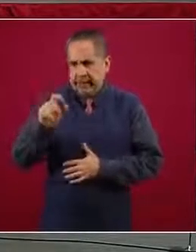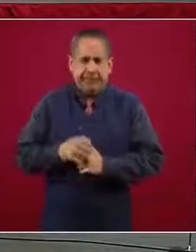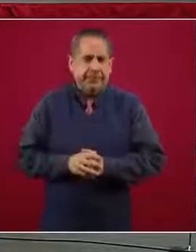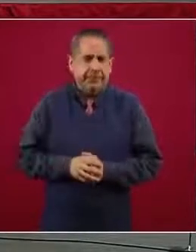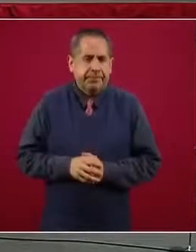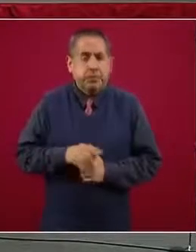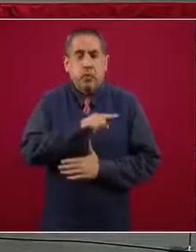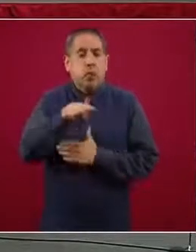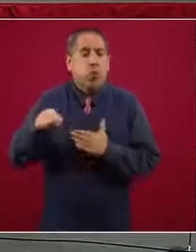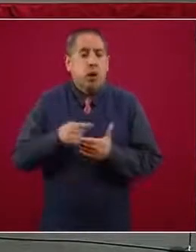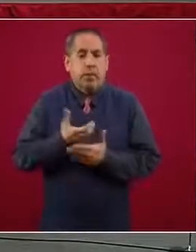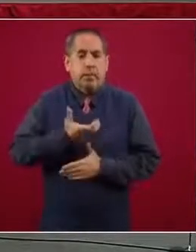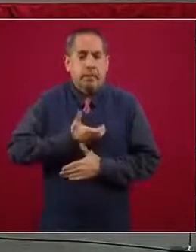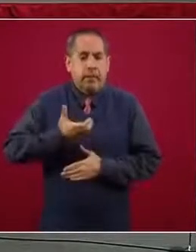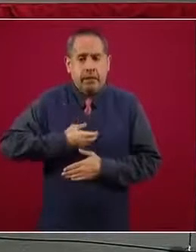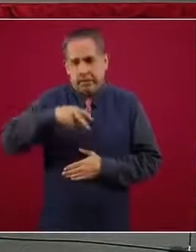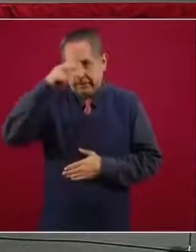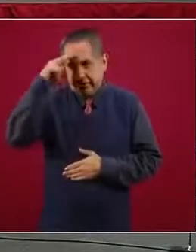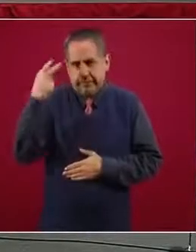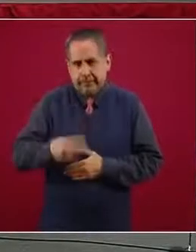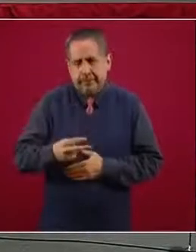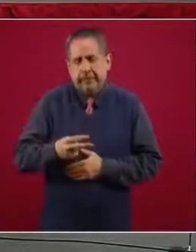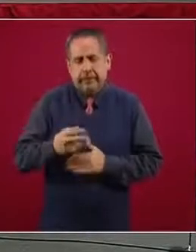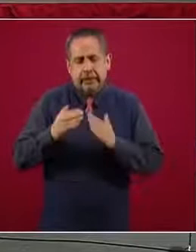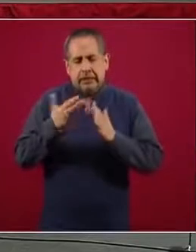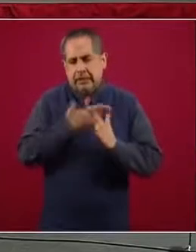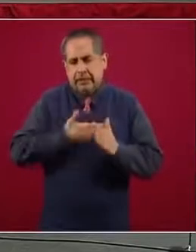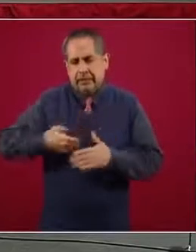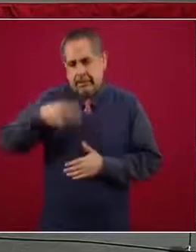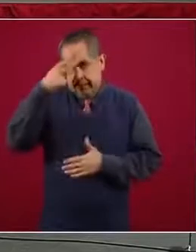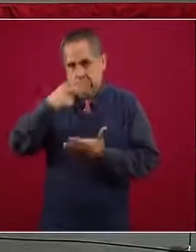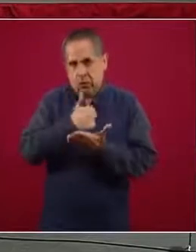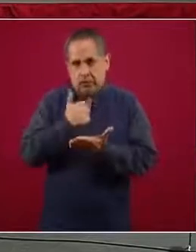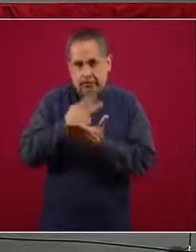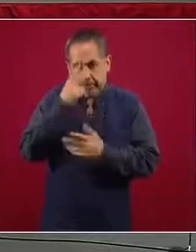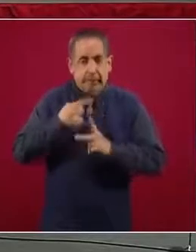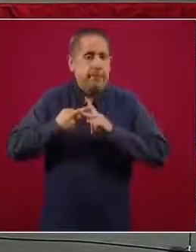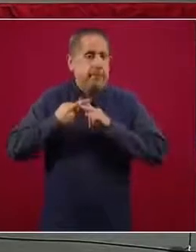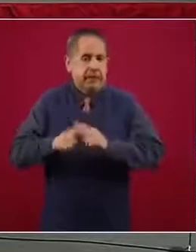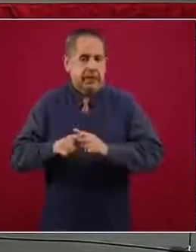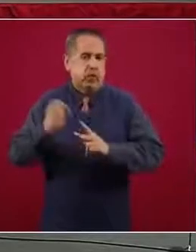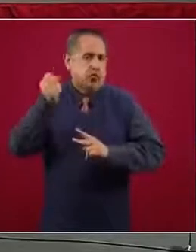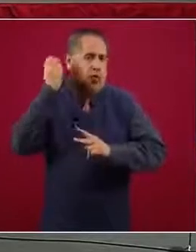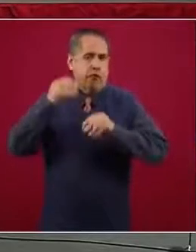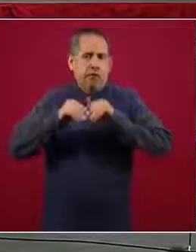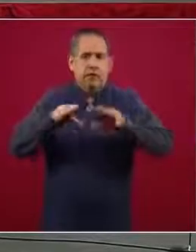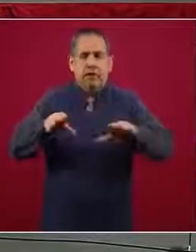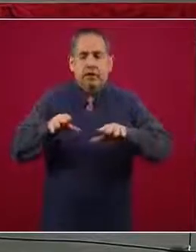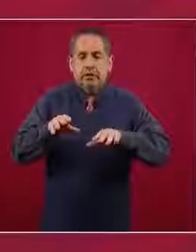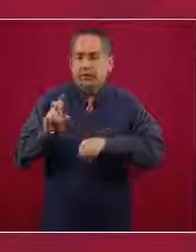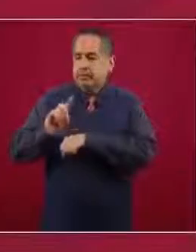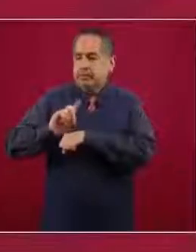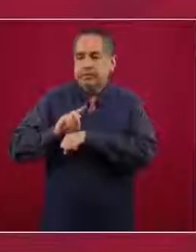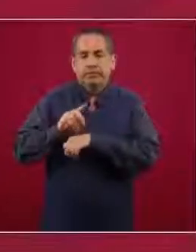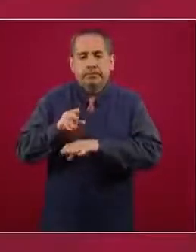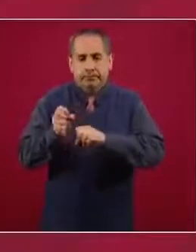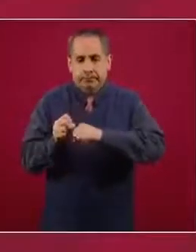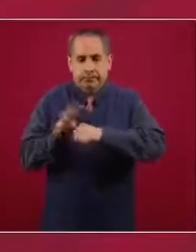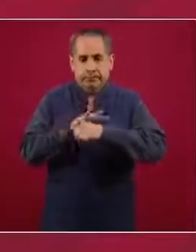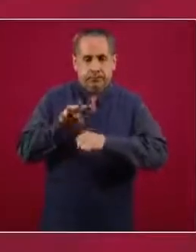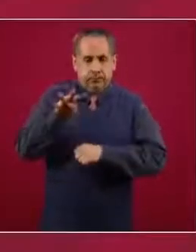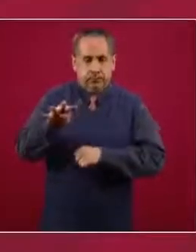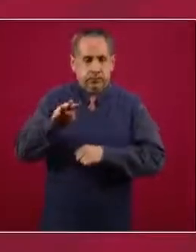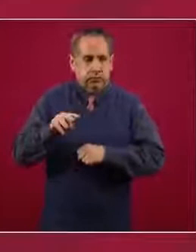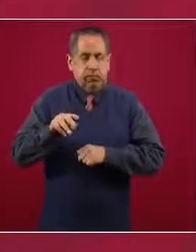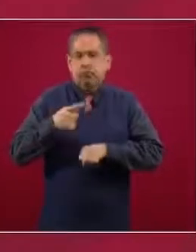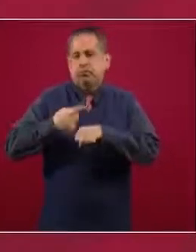en el Palacio Nacional de México, en la Ciudad de México, y vamos a iniciar la conferencia de prensa diaria sobre COVID-19, la pandemia